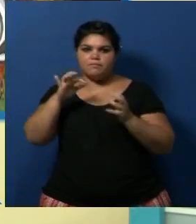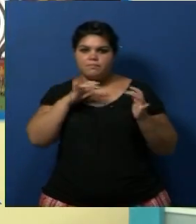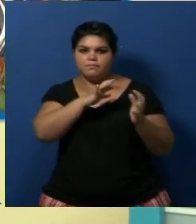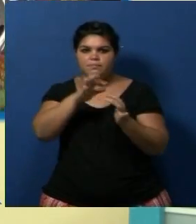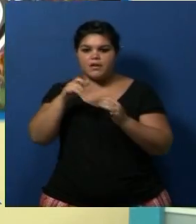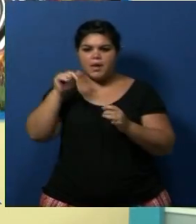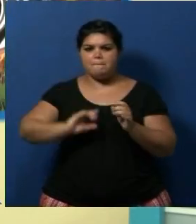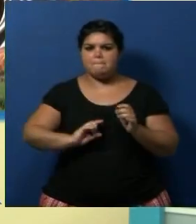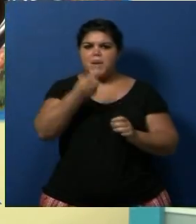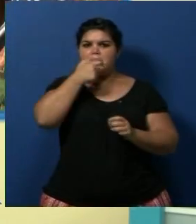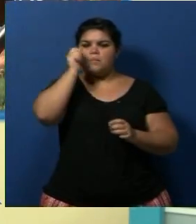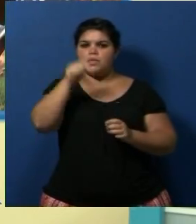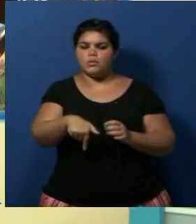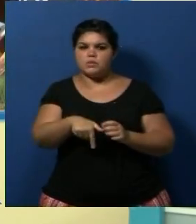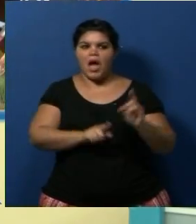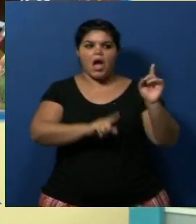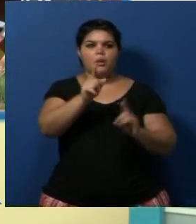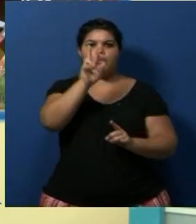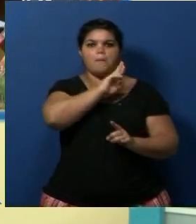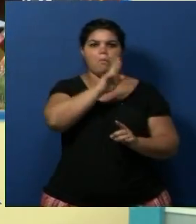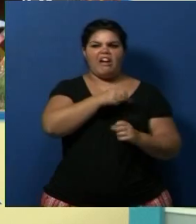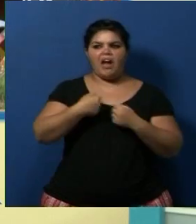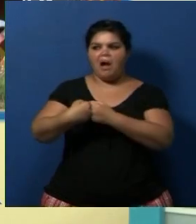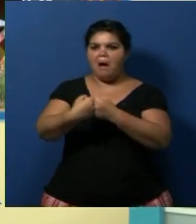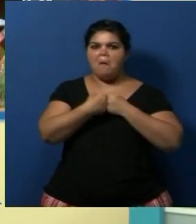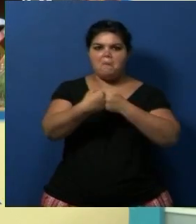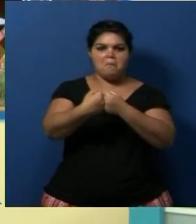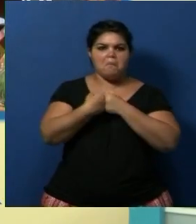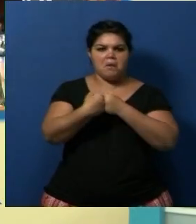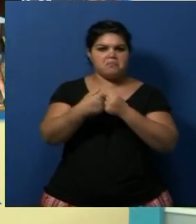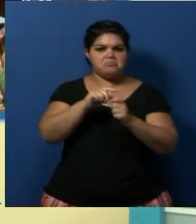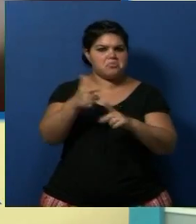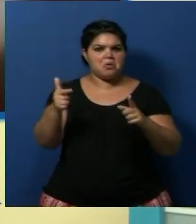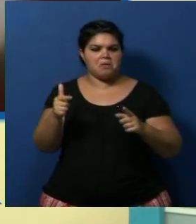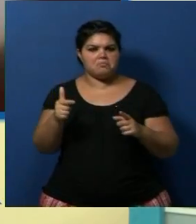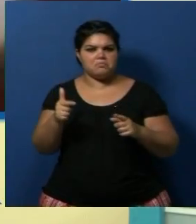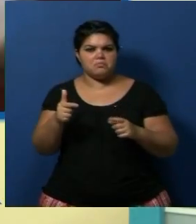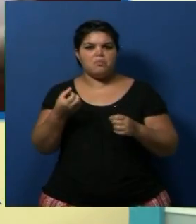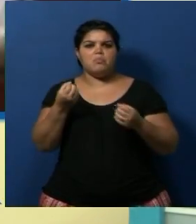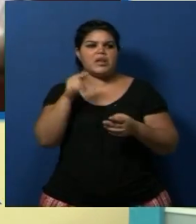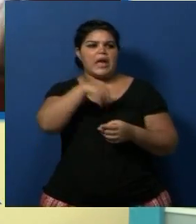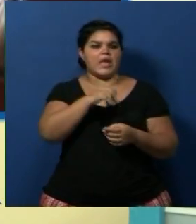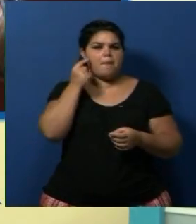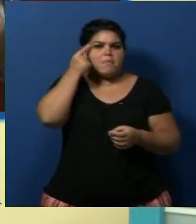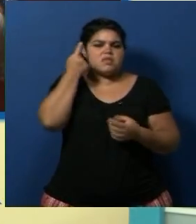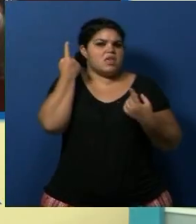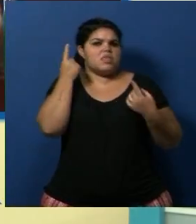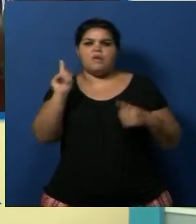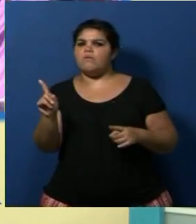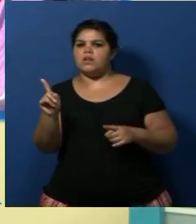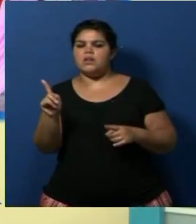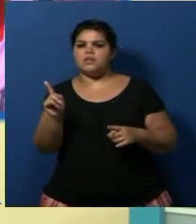país, había mujeres que no estaban de acuerdo con esa ley por una cuestión muchas veces de ideología o por una cuestión